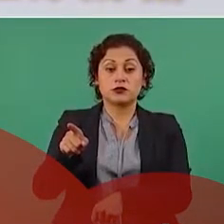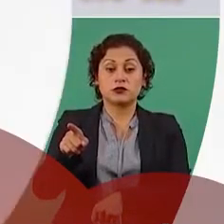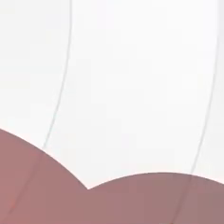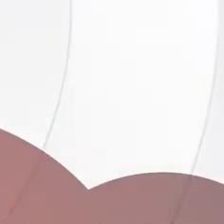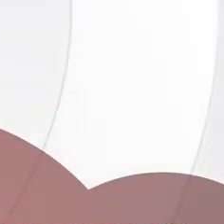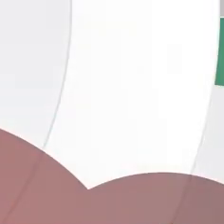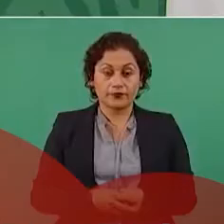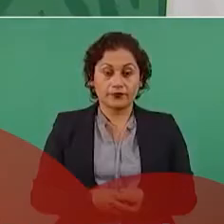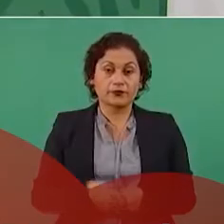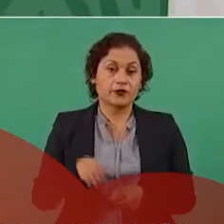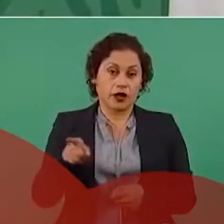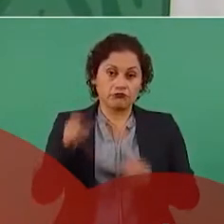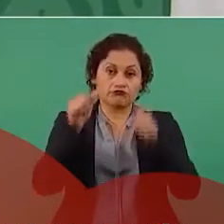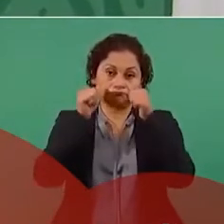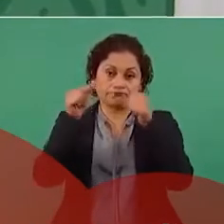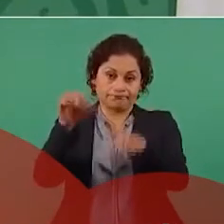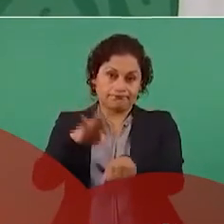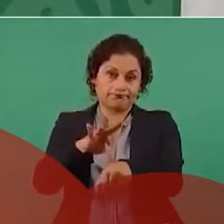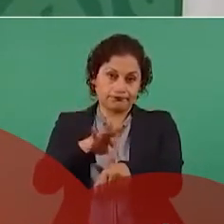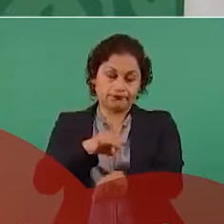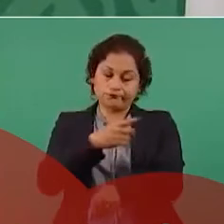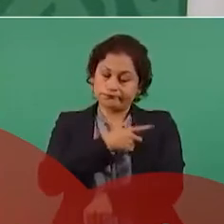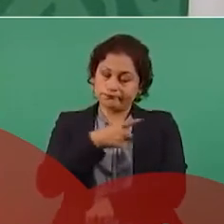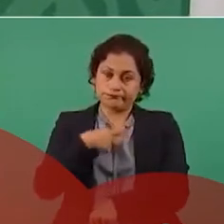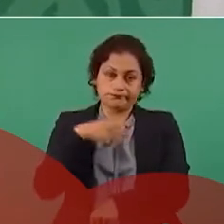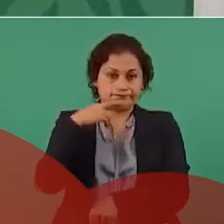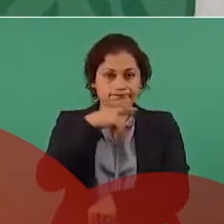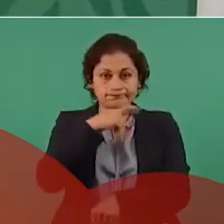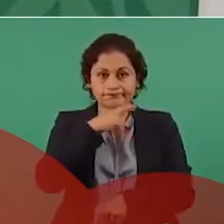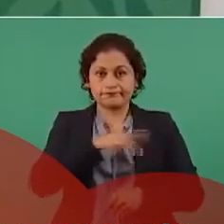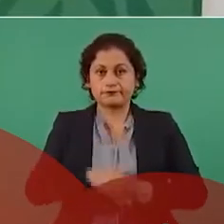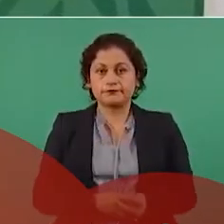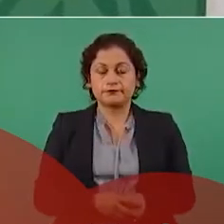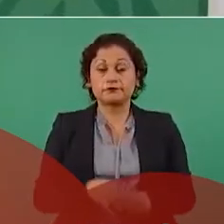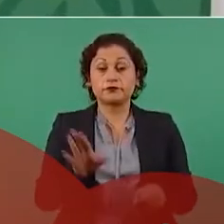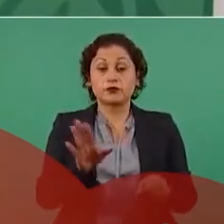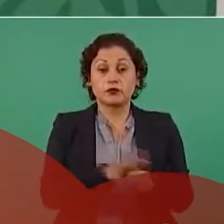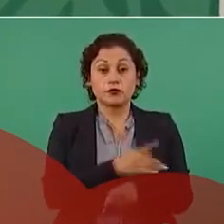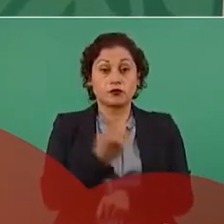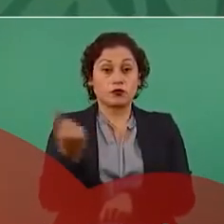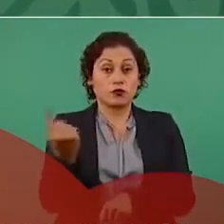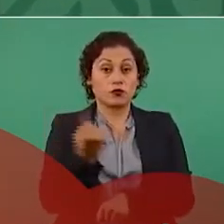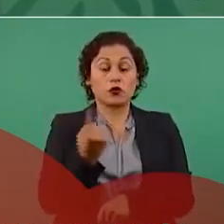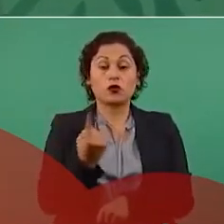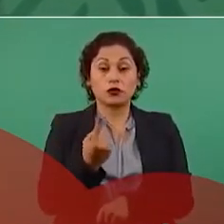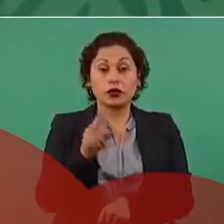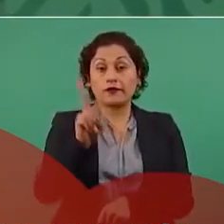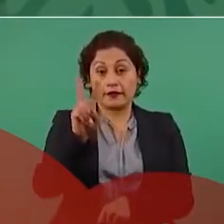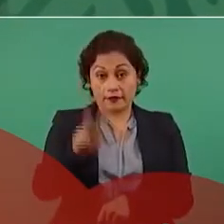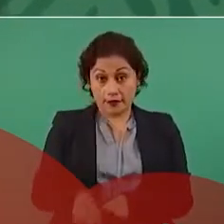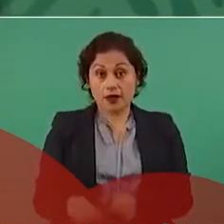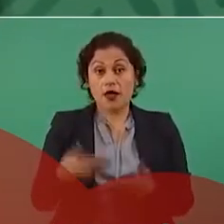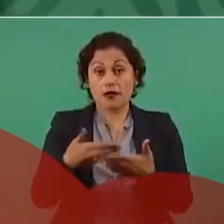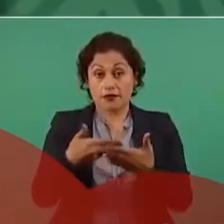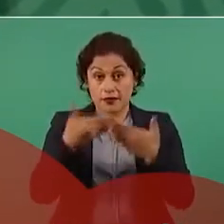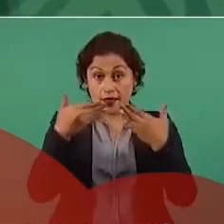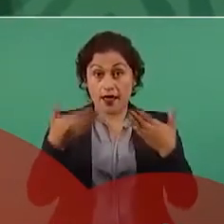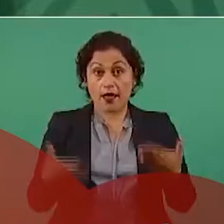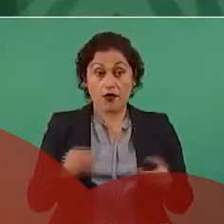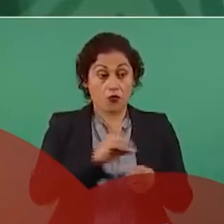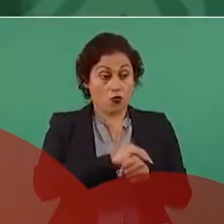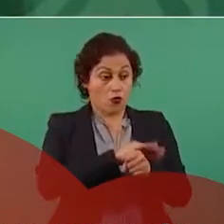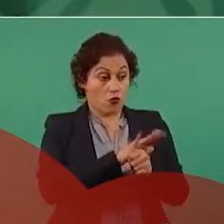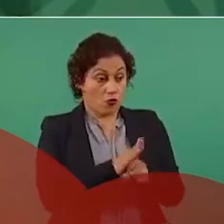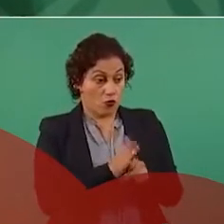de COVID-19. Le deseó la recuperación al expresidente Felipe Calderón, deseó de manera sincera que salga adelante, que se atienda rápido, porque una de las lecciones que nos